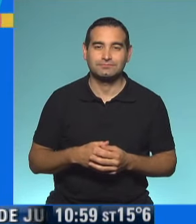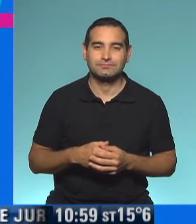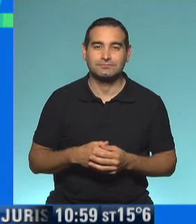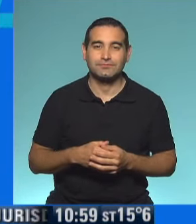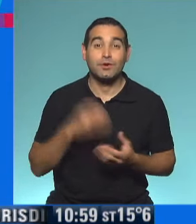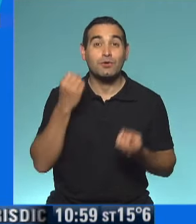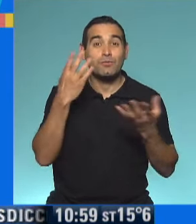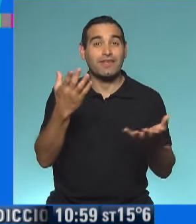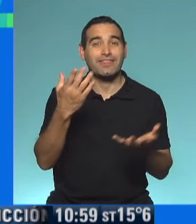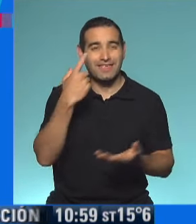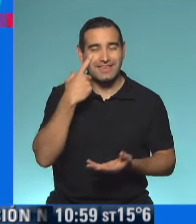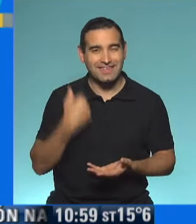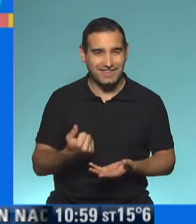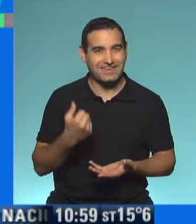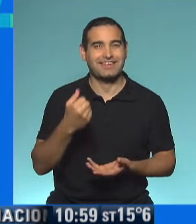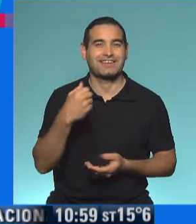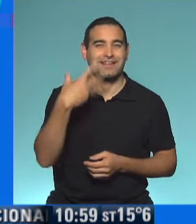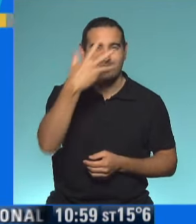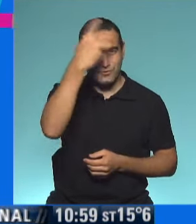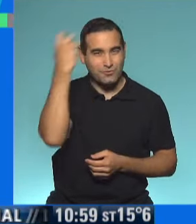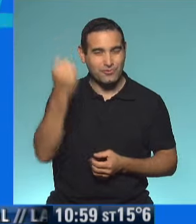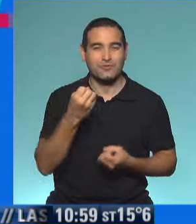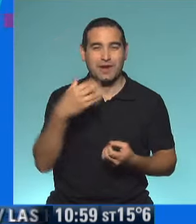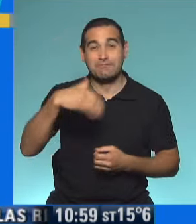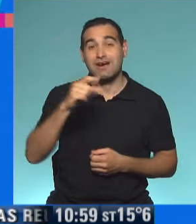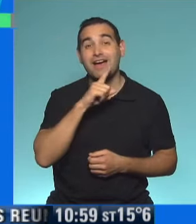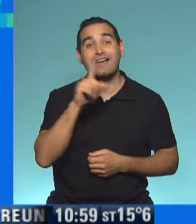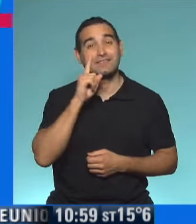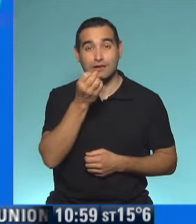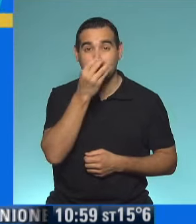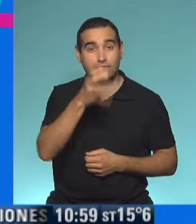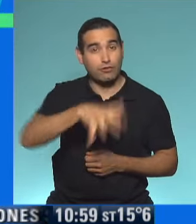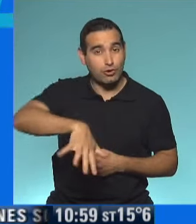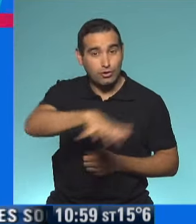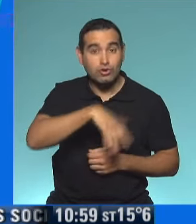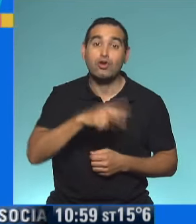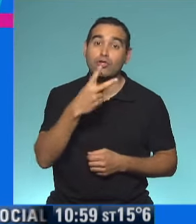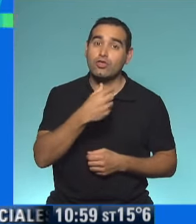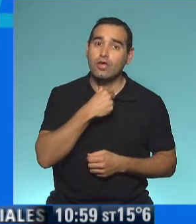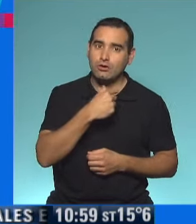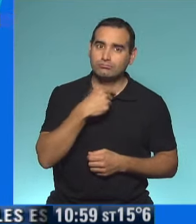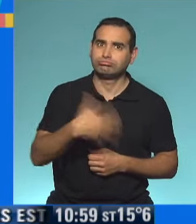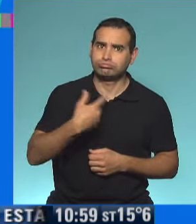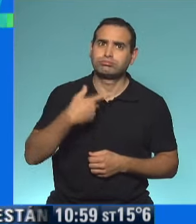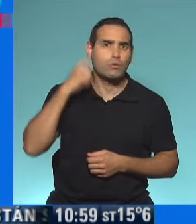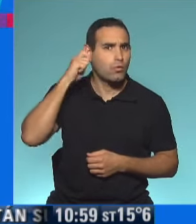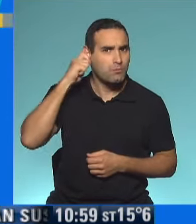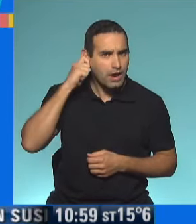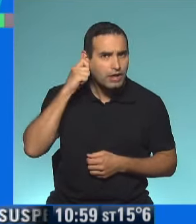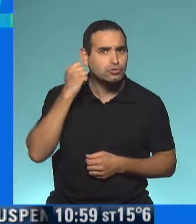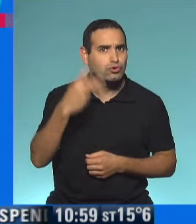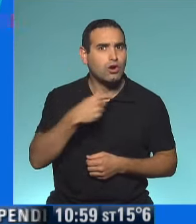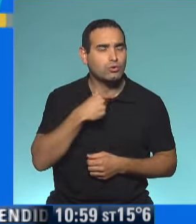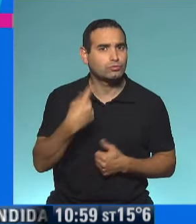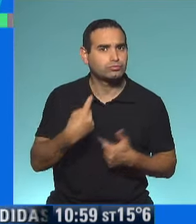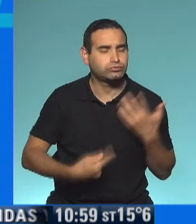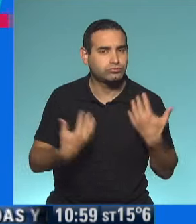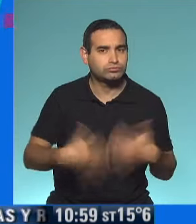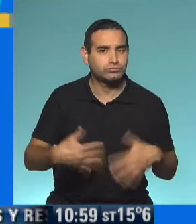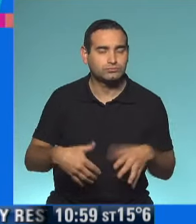Hola. Buen día, señor Nuria, dice Mati de Flores. Buen Ayer día, Mati. Siete, el 2 de agosto. ¿Cuántos cumpleaños el 2 de agosto? Calendario. El domingo fue de